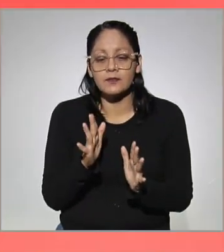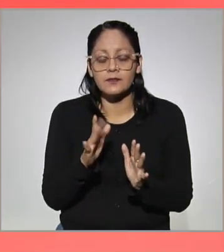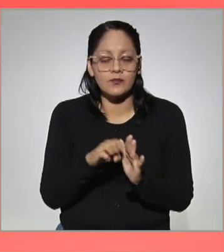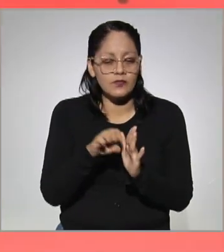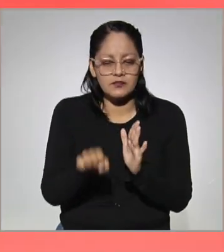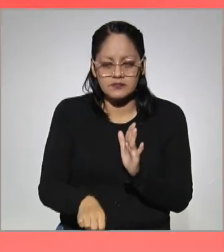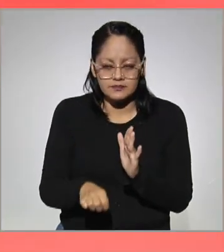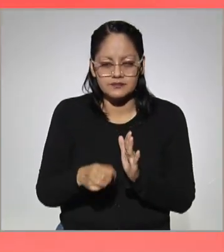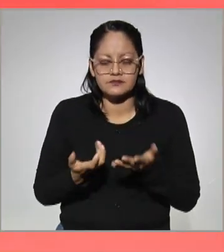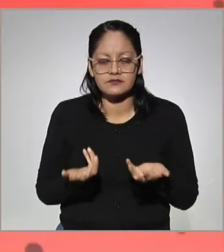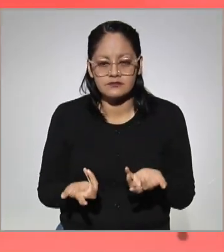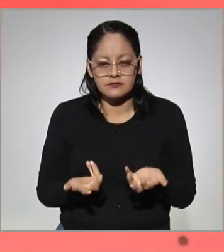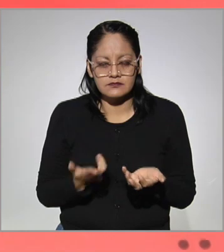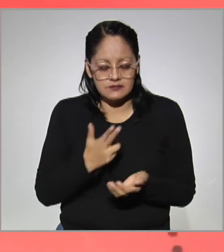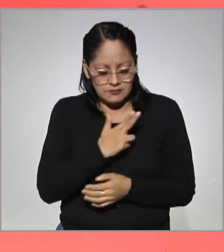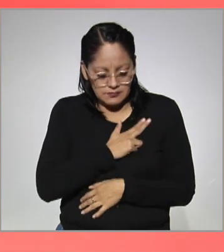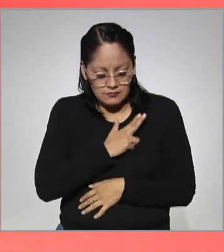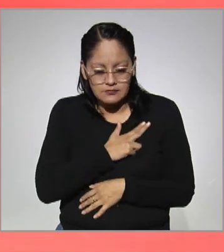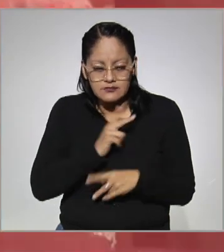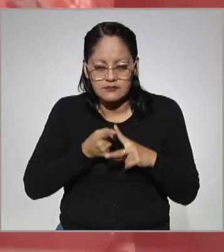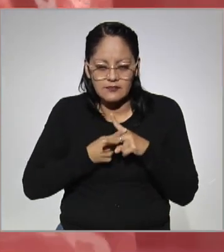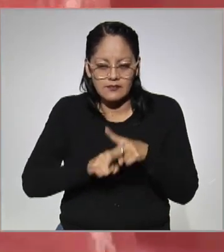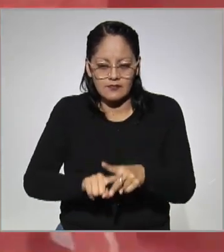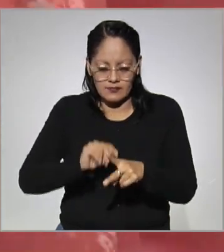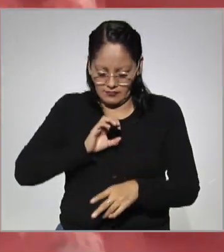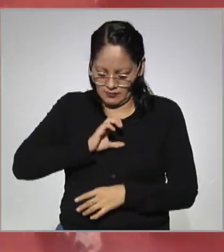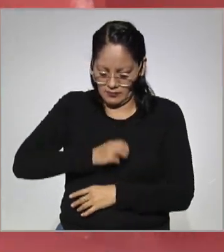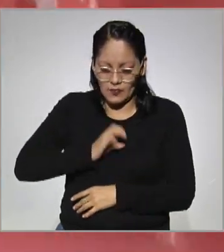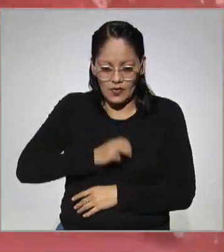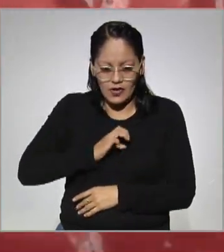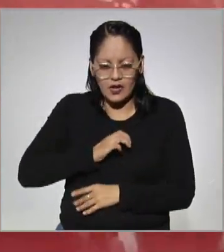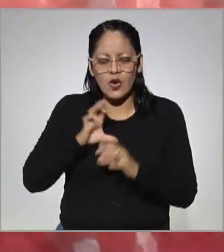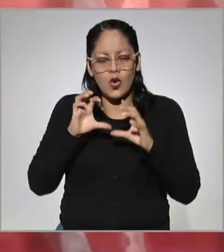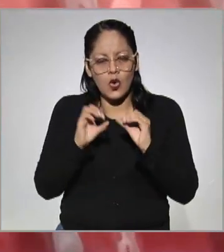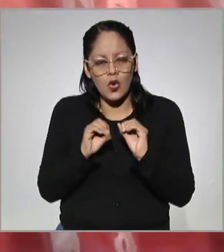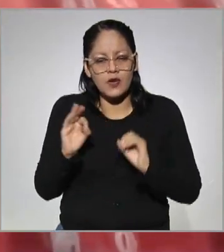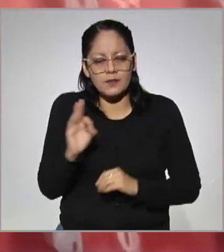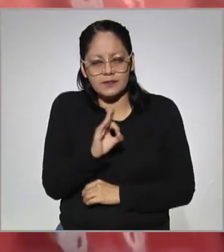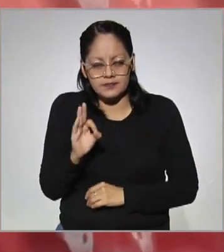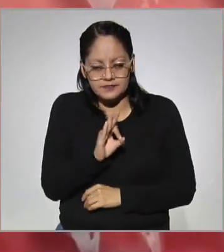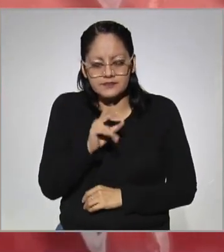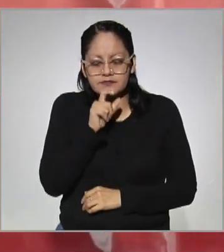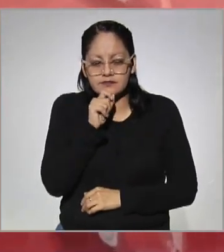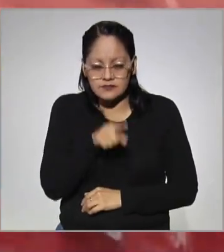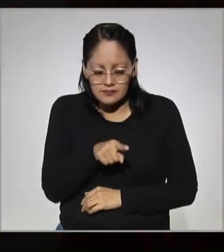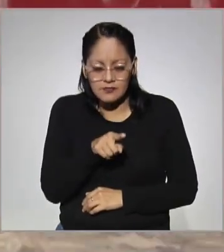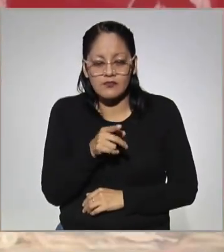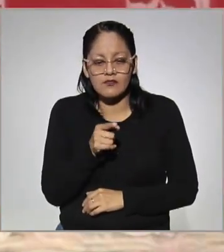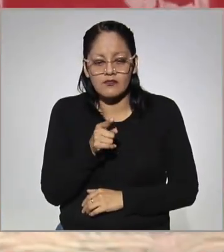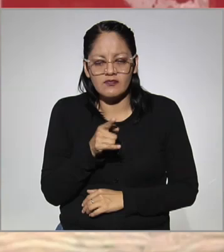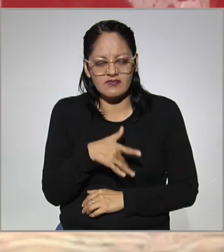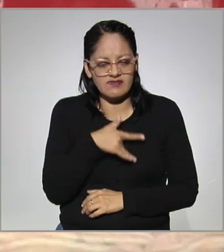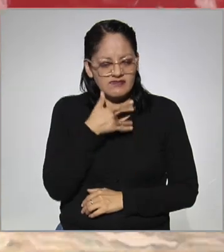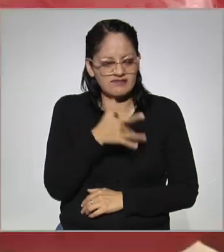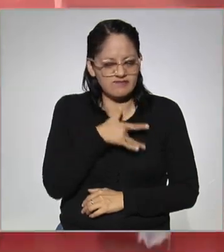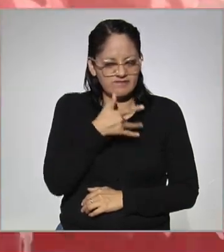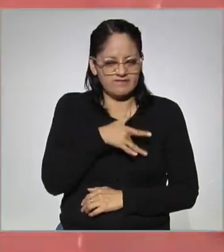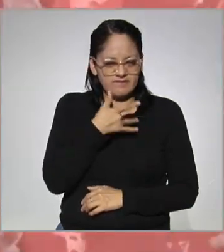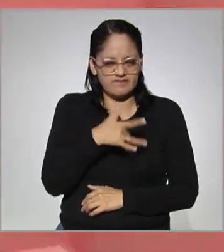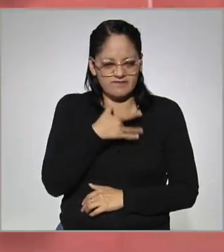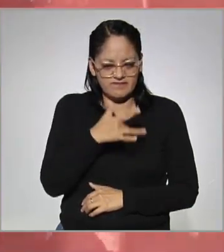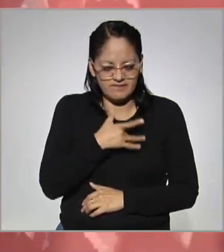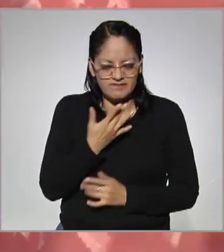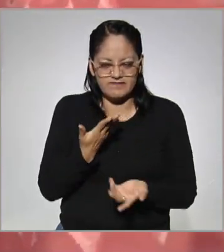de lesiones precursoras de cáncer, o también nos podría dar sospecha